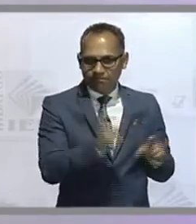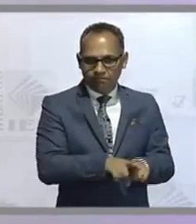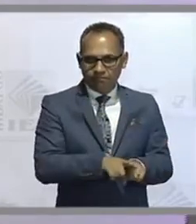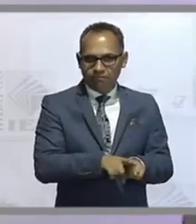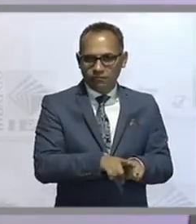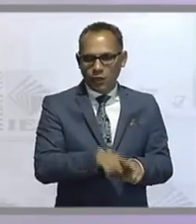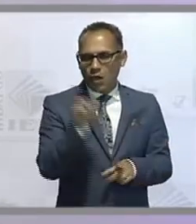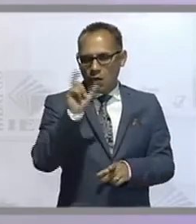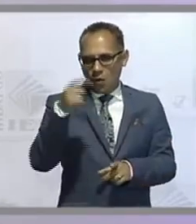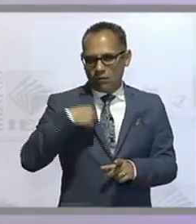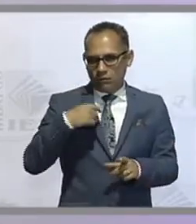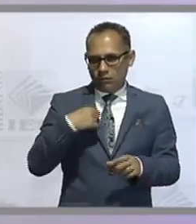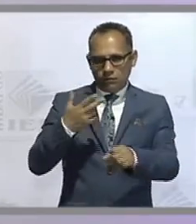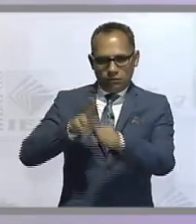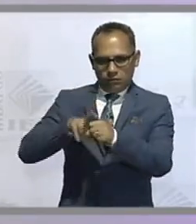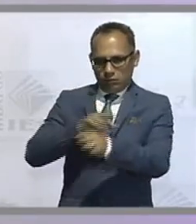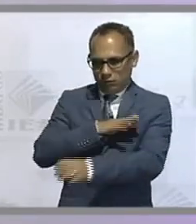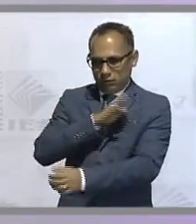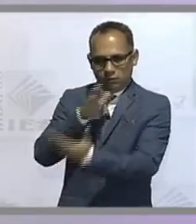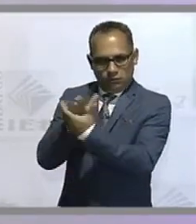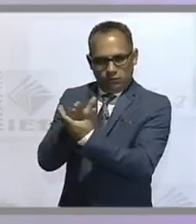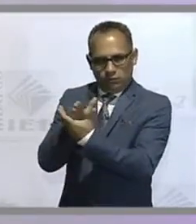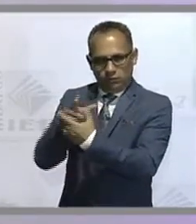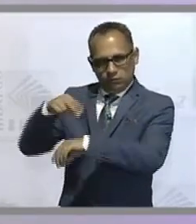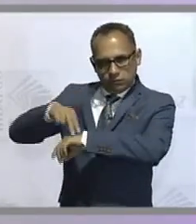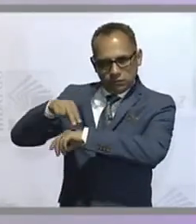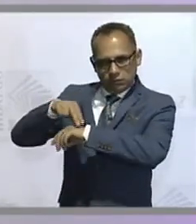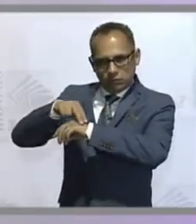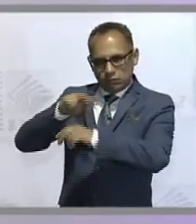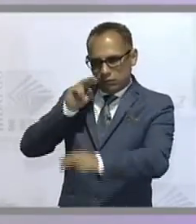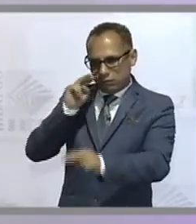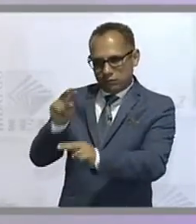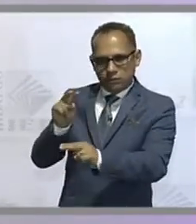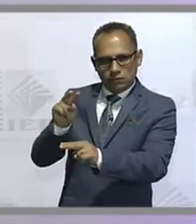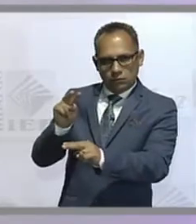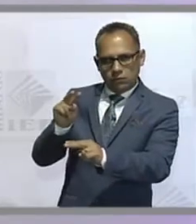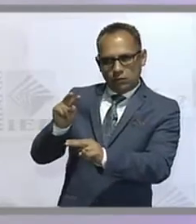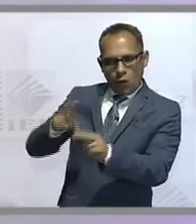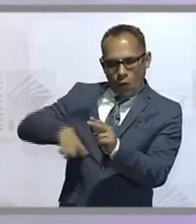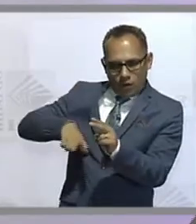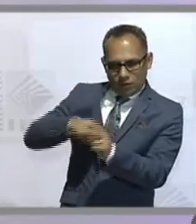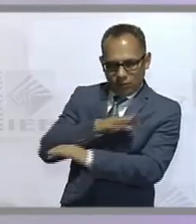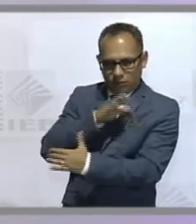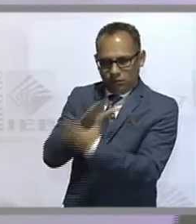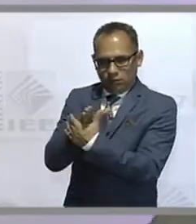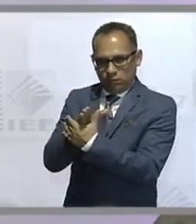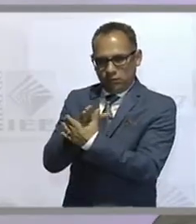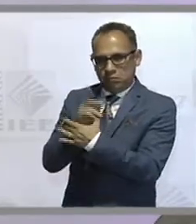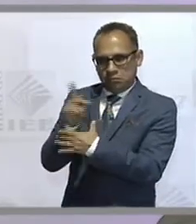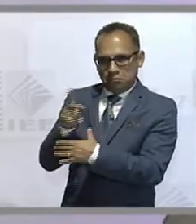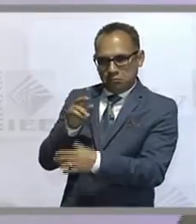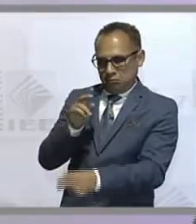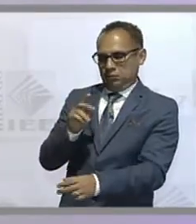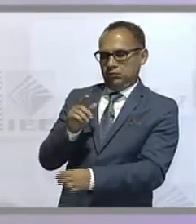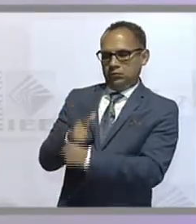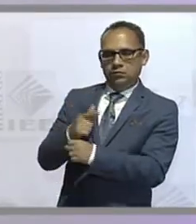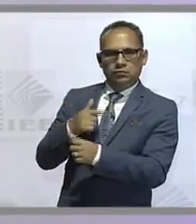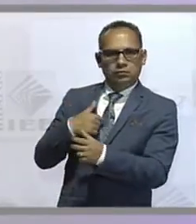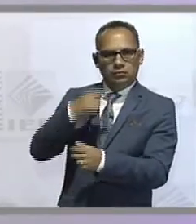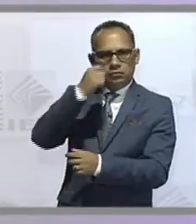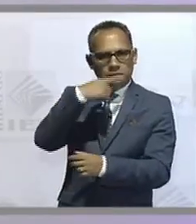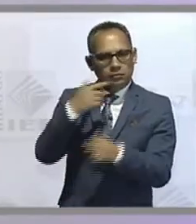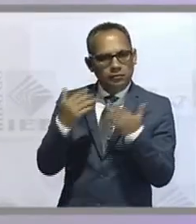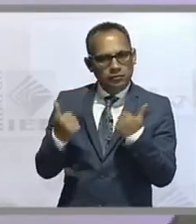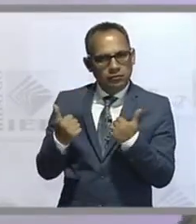médico del público y se encuentran con que pero no hay medicamentos se encuentran